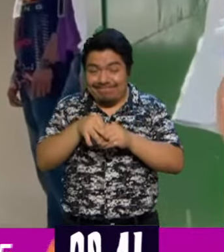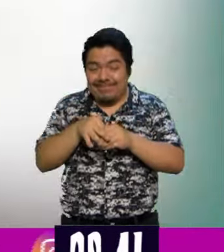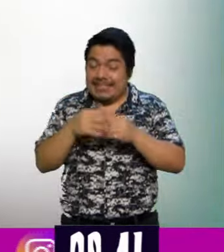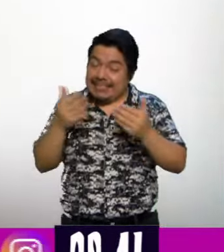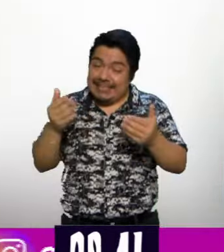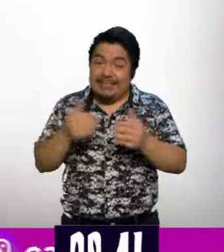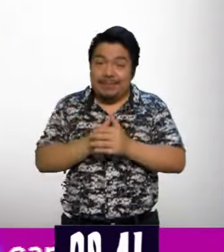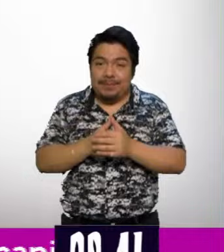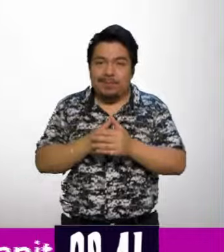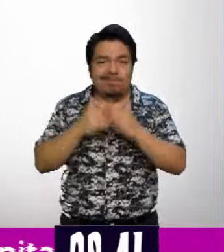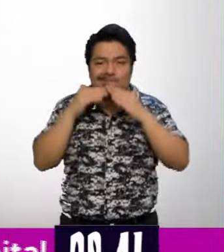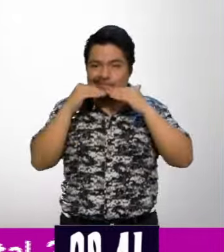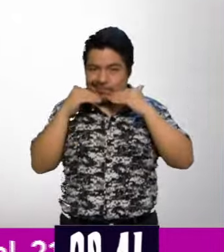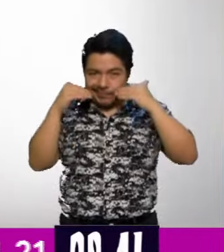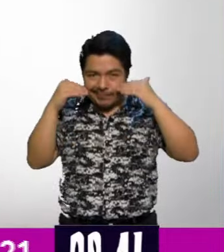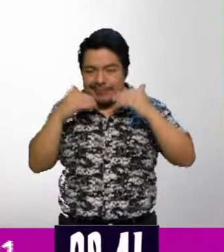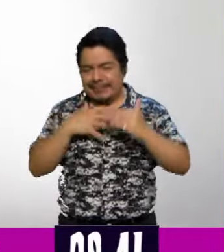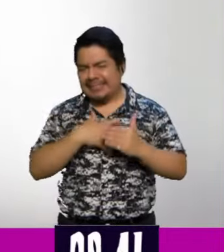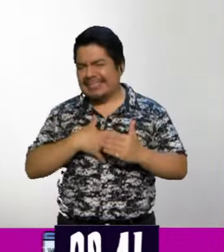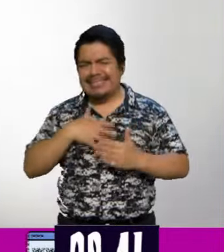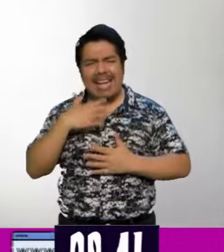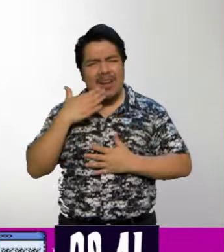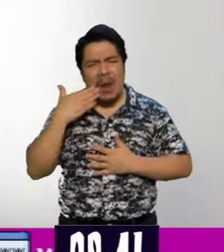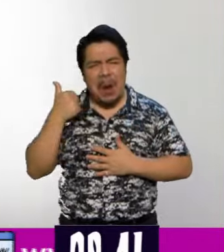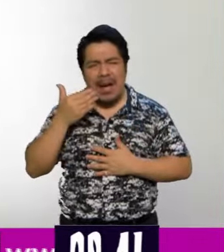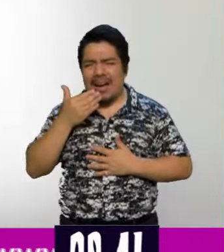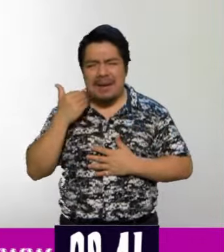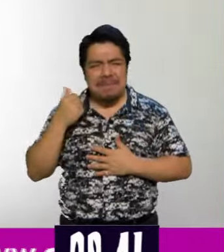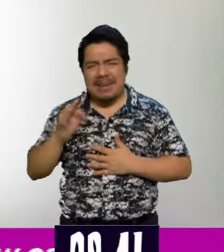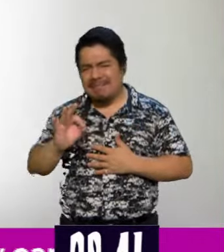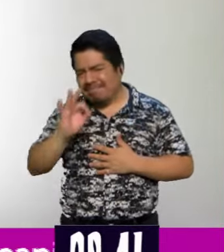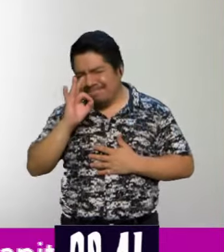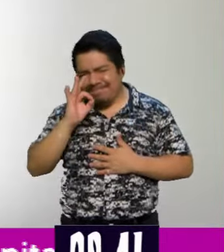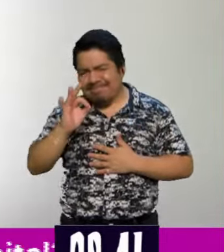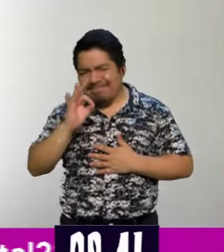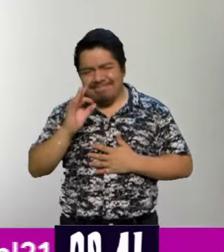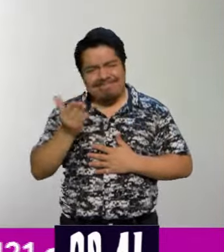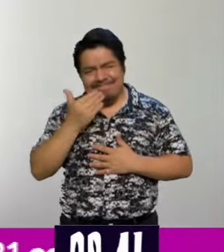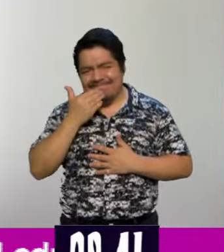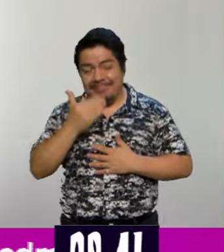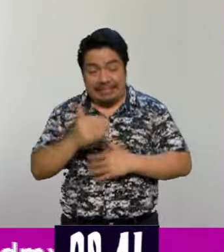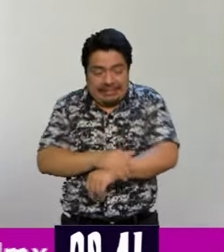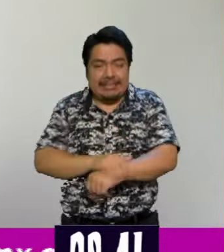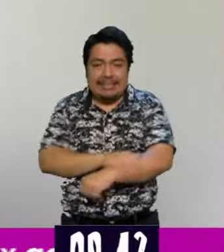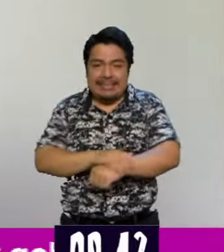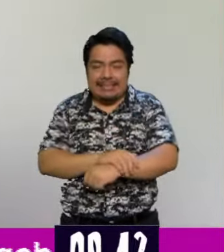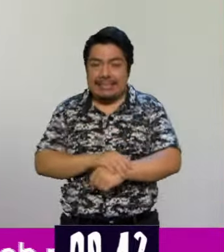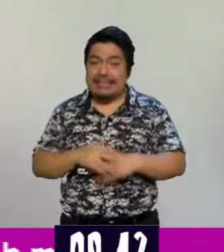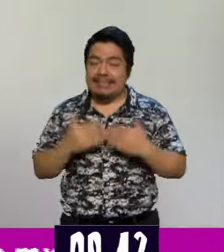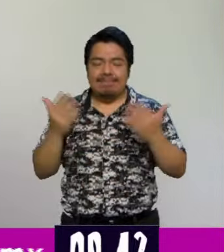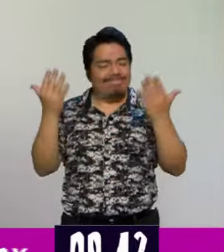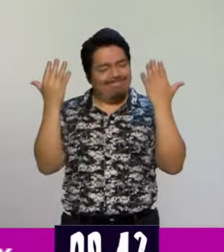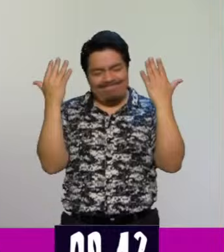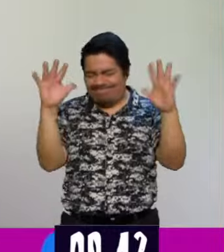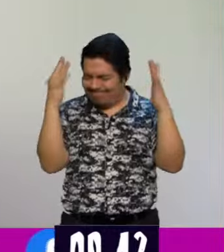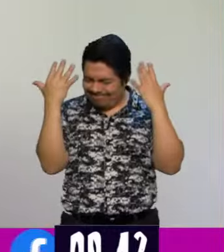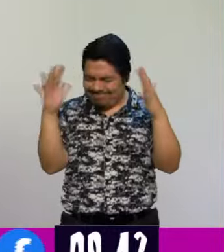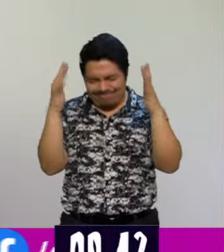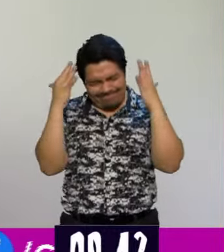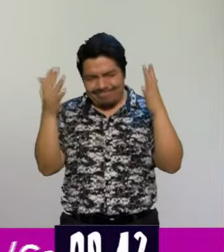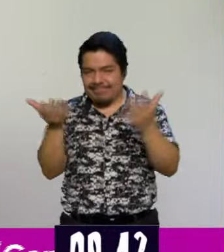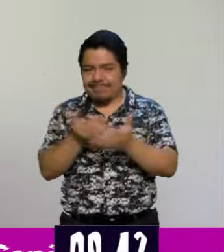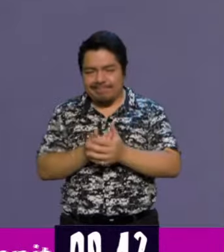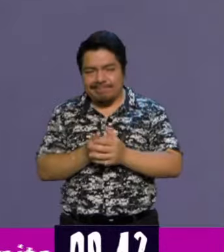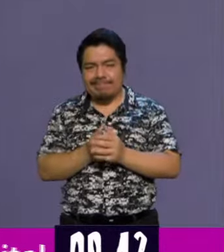una sonrisa y una, sí, amabilidad, sí, que vuelvo 23, yo a enchinárseme 20, la piel, de cómo lo hicieron,